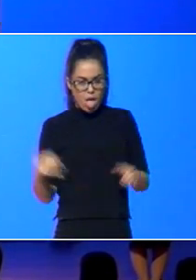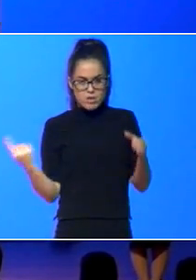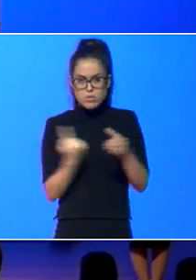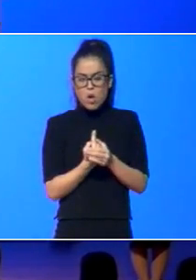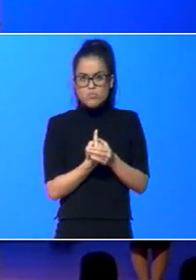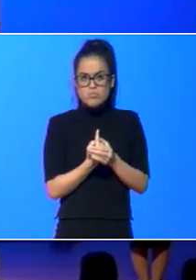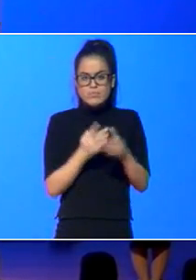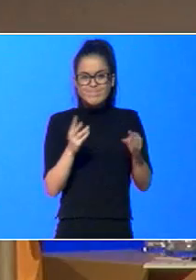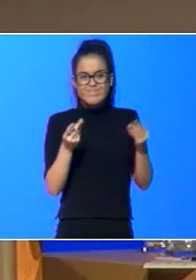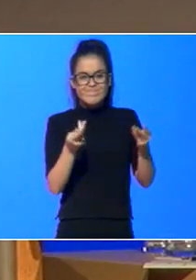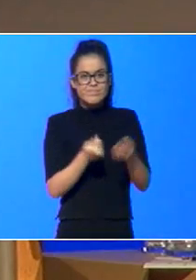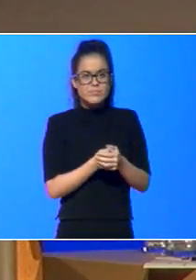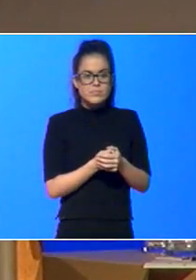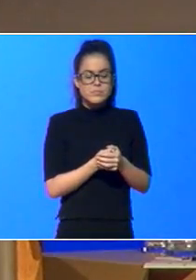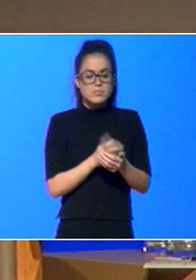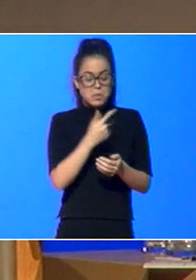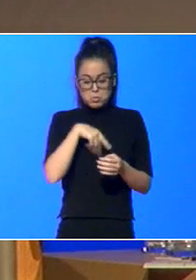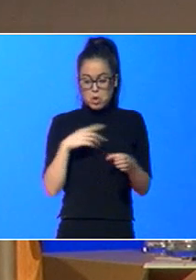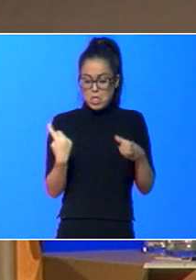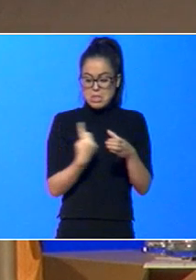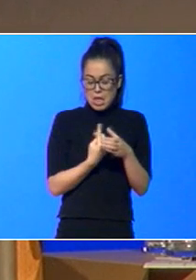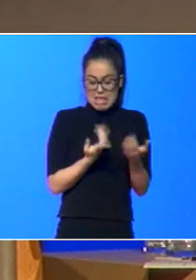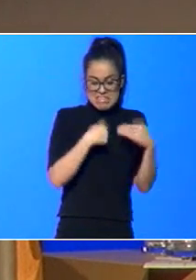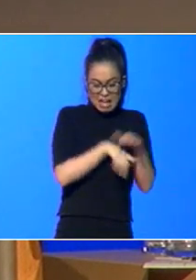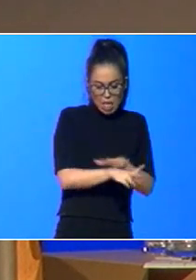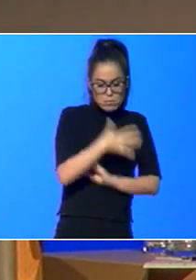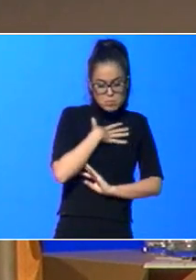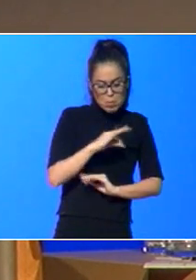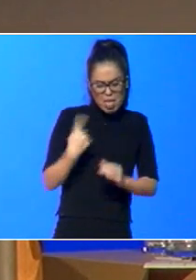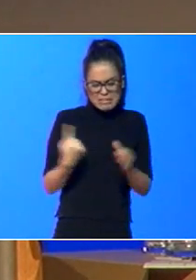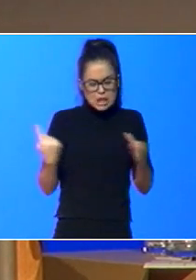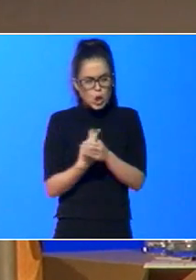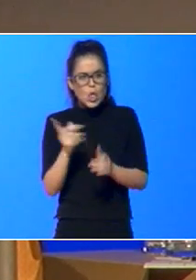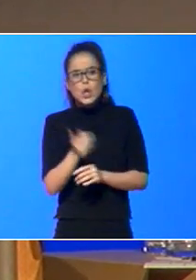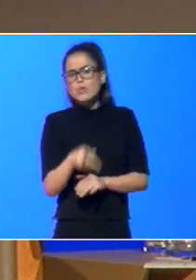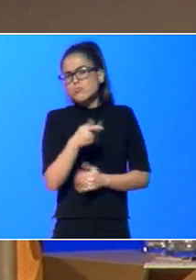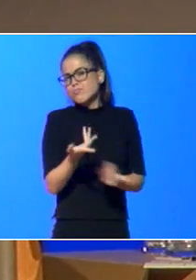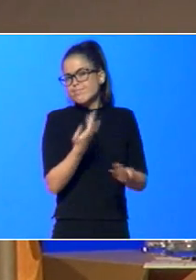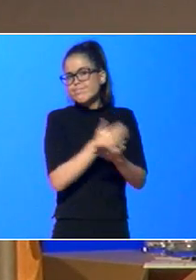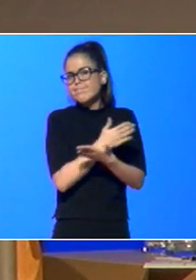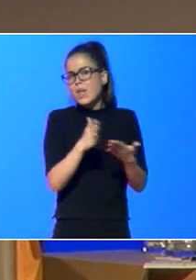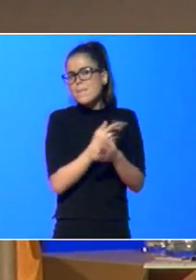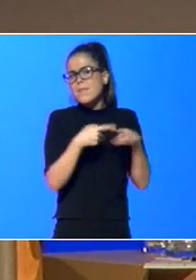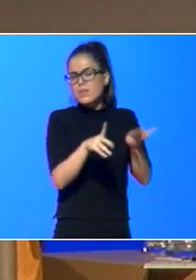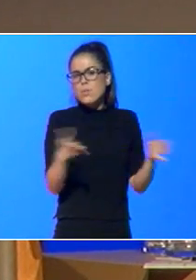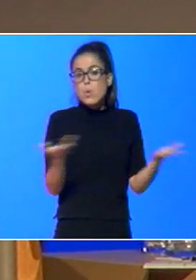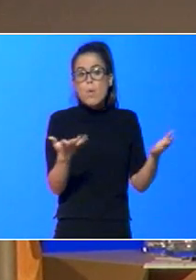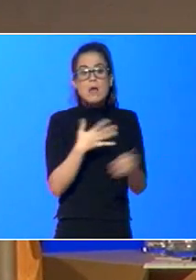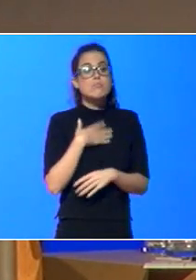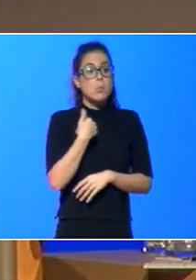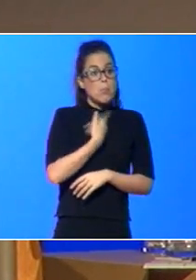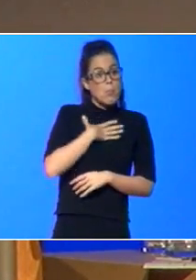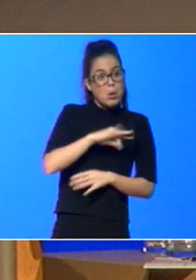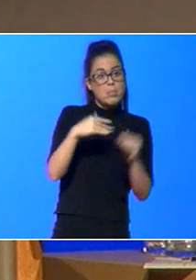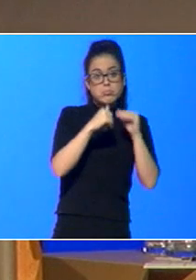integrados. Yo siempre digo que cuál es la diferencia de estar integrado e incluido, más allá del cuadro que ponía Laura. Yo puedo vivir en una comunidad de vecinos, que es mucho más